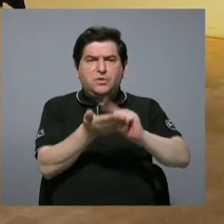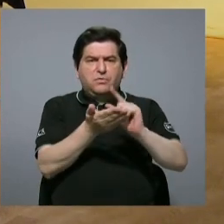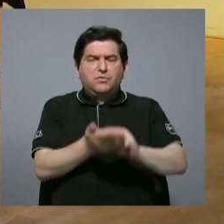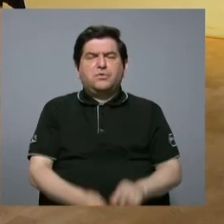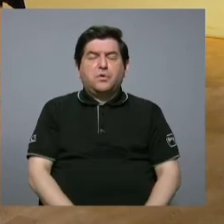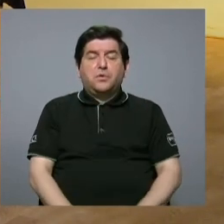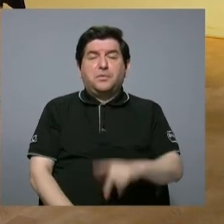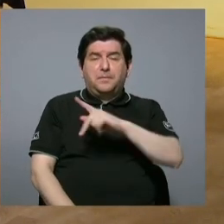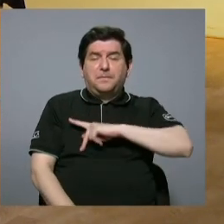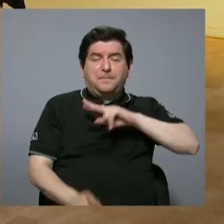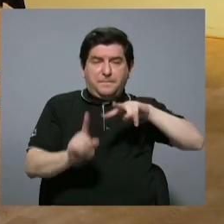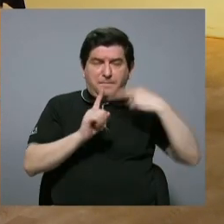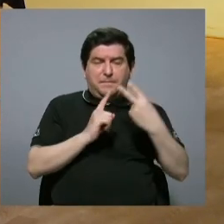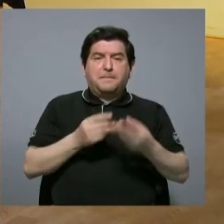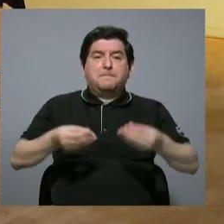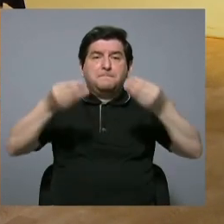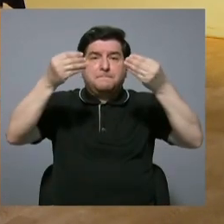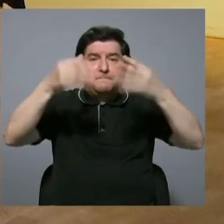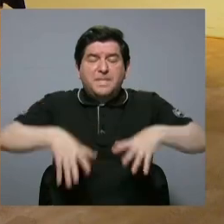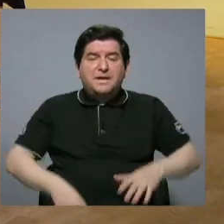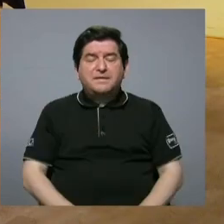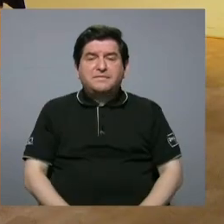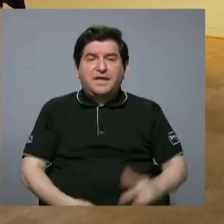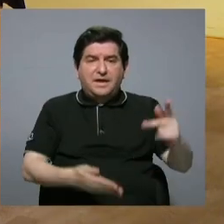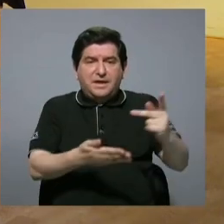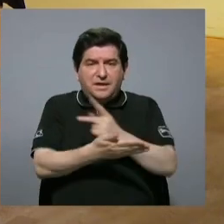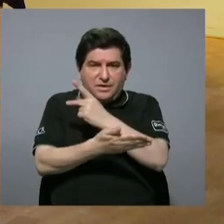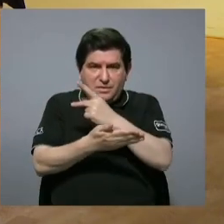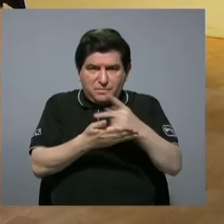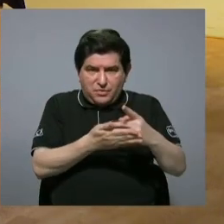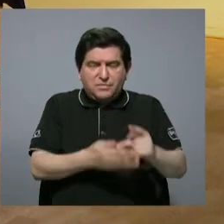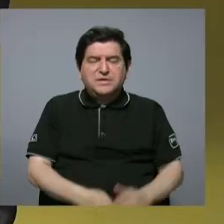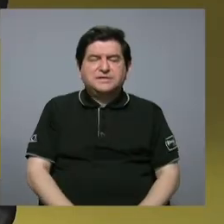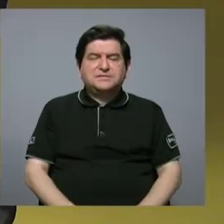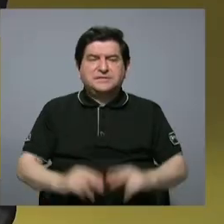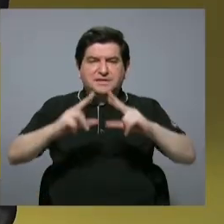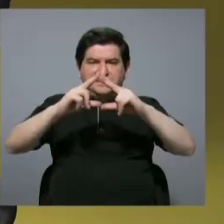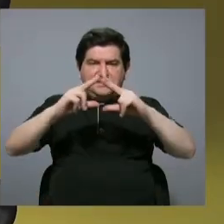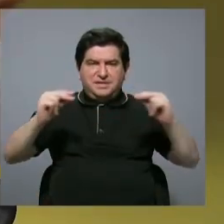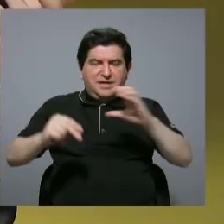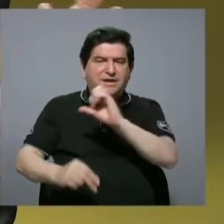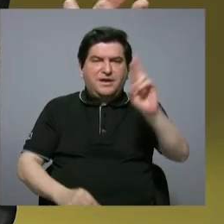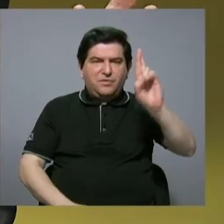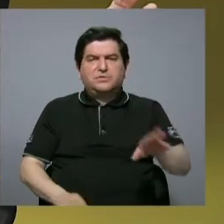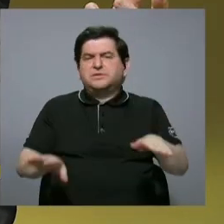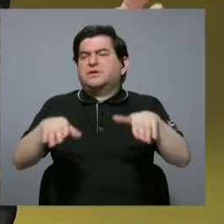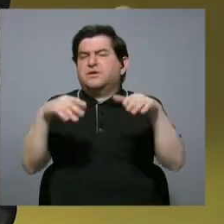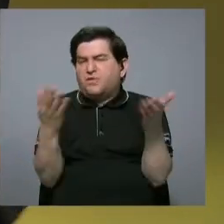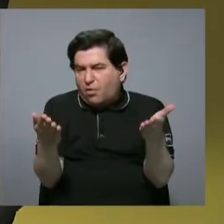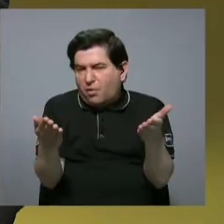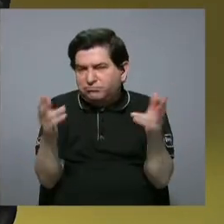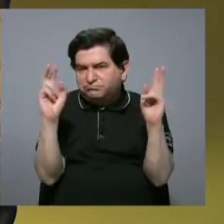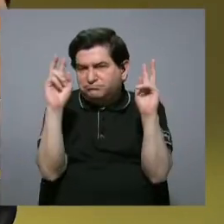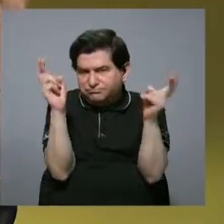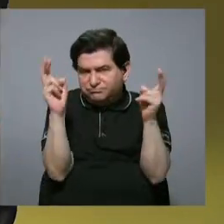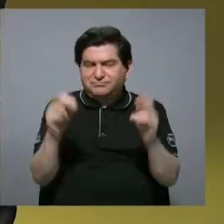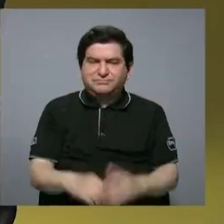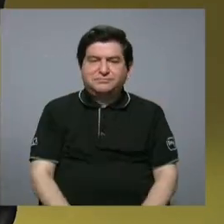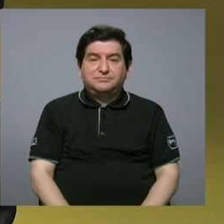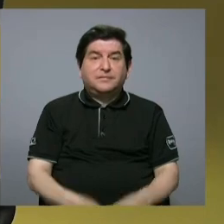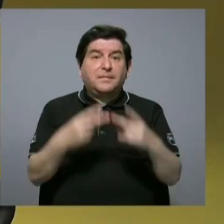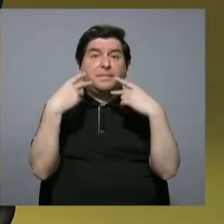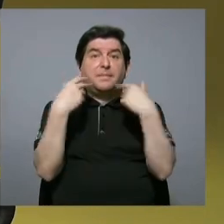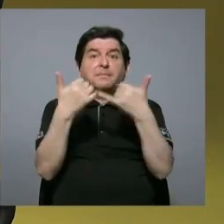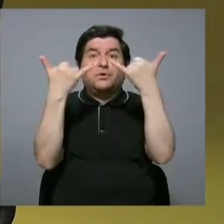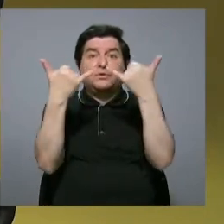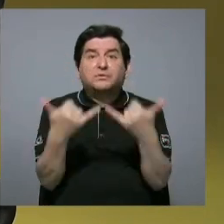subjetivo que se llama ¿Cómo perdimos las provincias de Nicaragua y Costa Rica? Entonces, lo que quiero decir es que de pronto